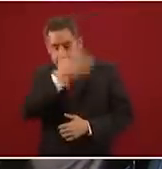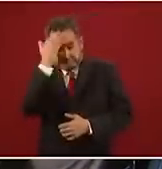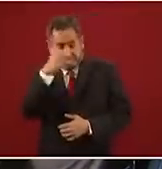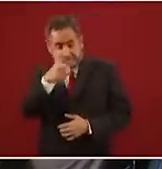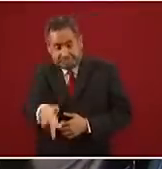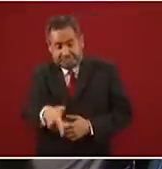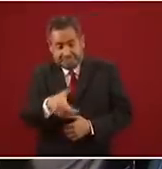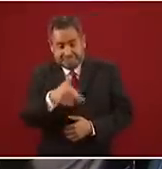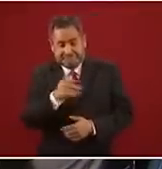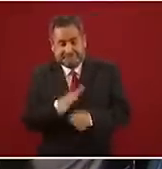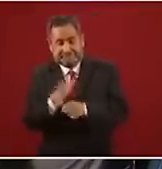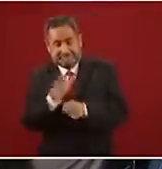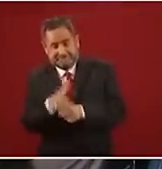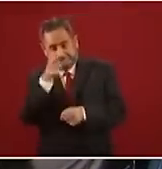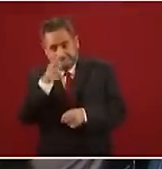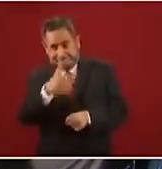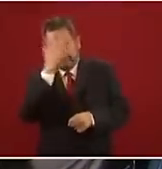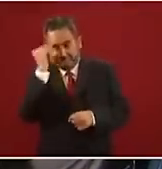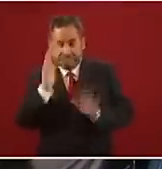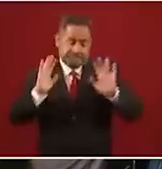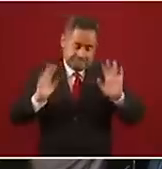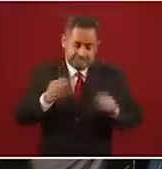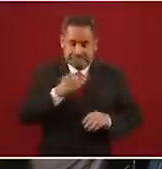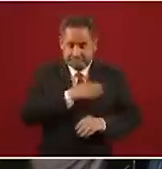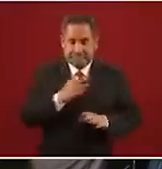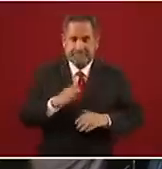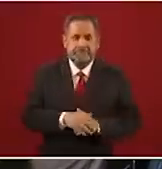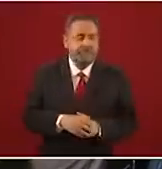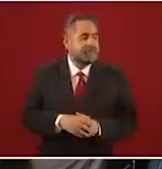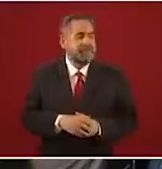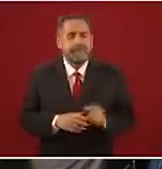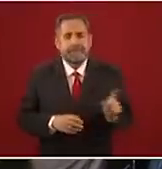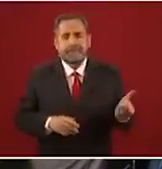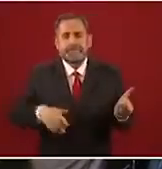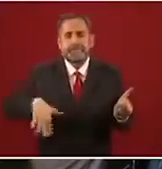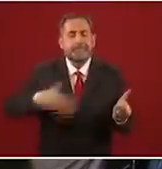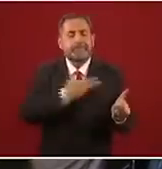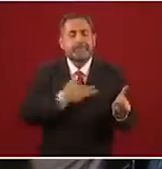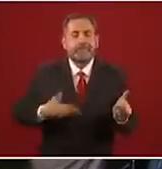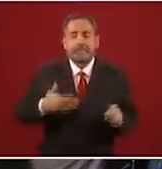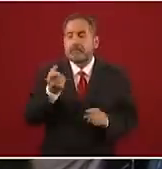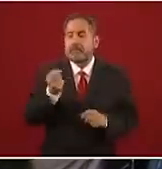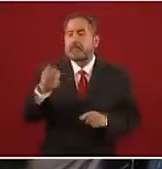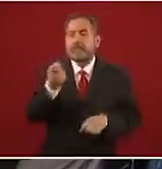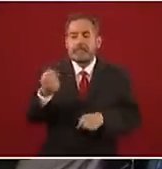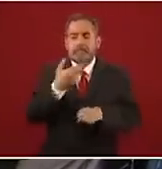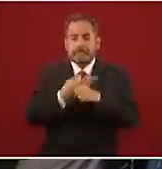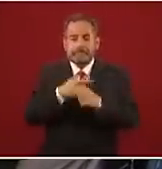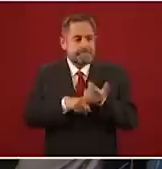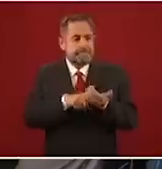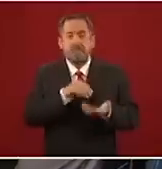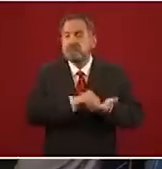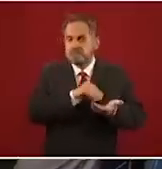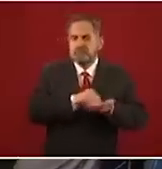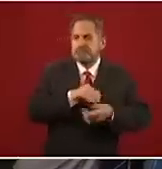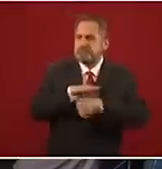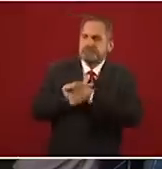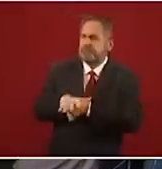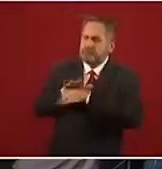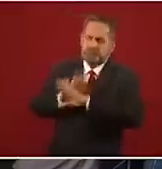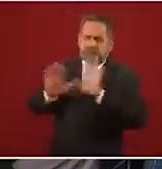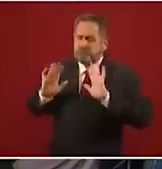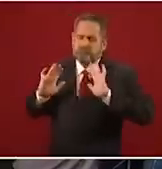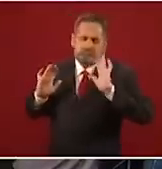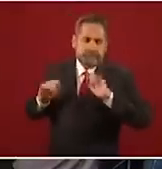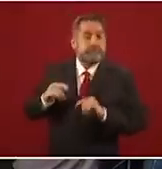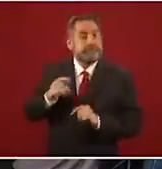exactamente, o sea, de qué se trataba, pero digo, nos comentaba, presidente, el subsecretario Gatell, que esta presión continúa en varias